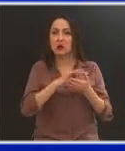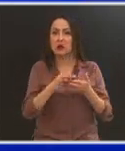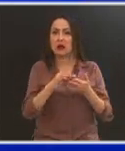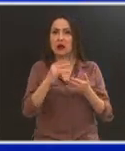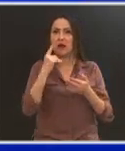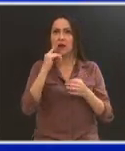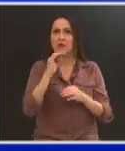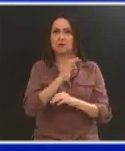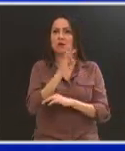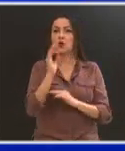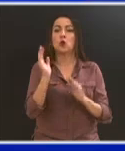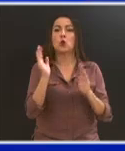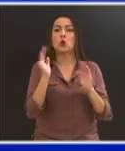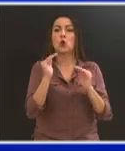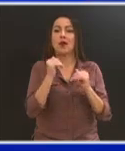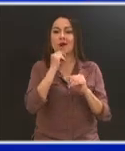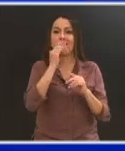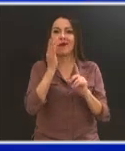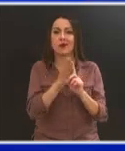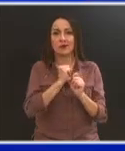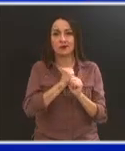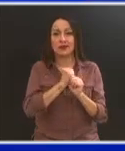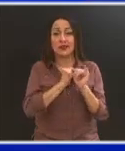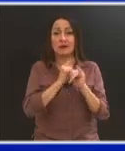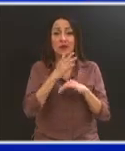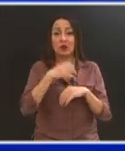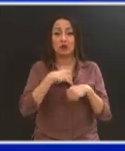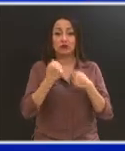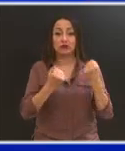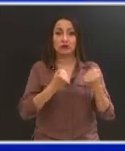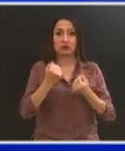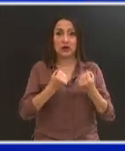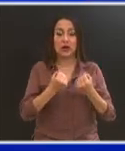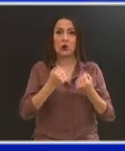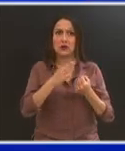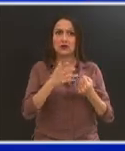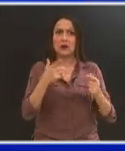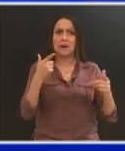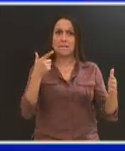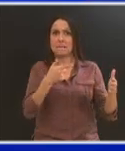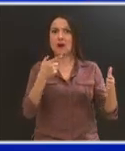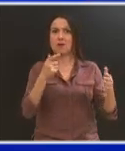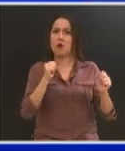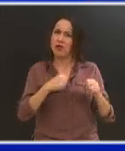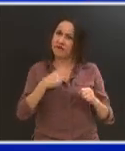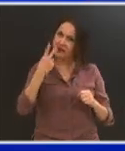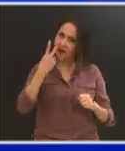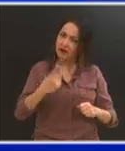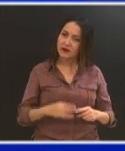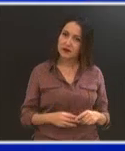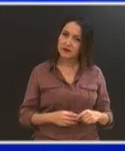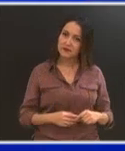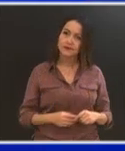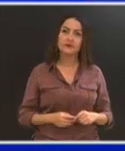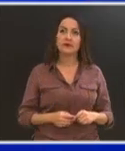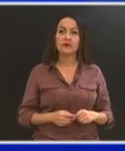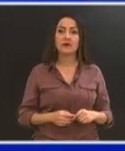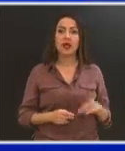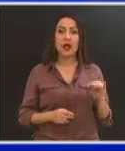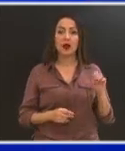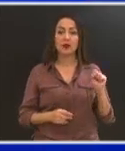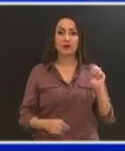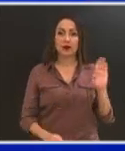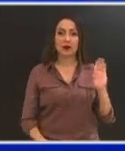del día, no hay heridos, incluso el dueño del vehículo, pese a este impacto que ustedes pudieron apreciar en las imágenes de nuestro compañero Carlos